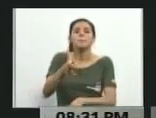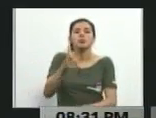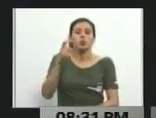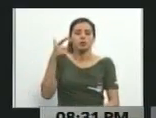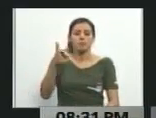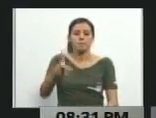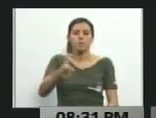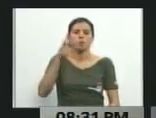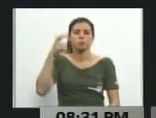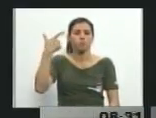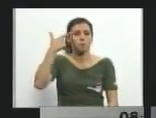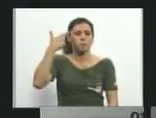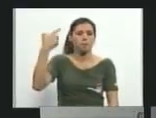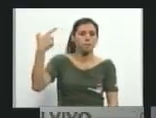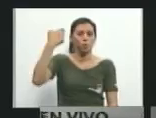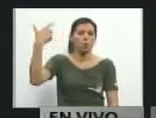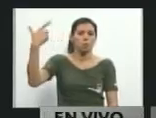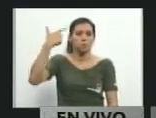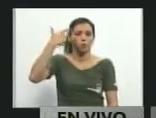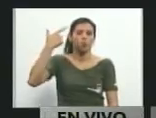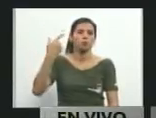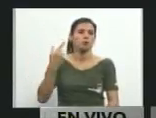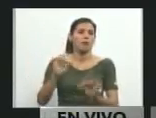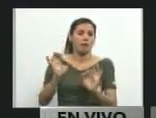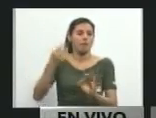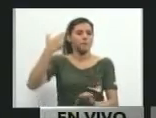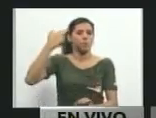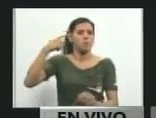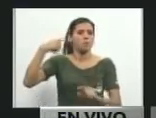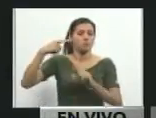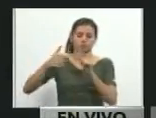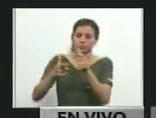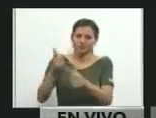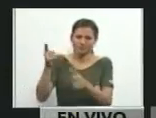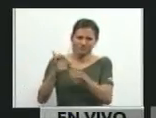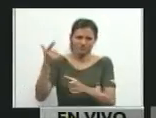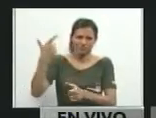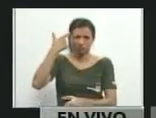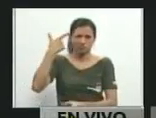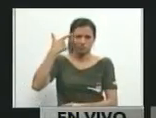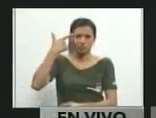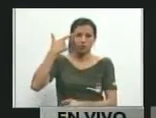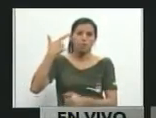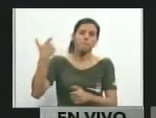del cantautor. En total recibió 44 impactos de bala.